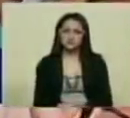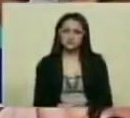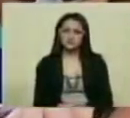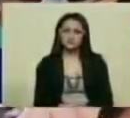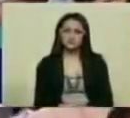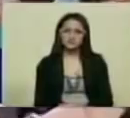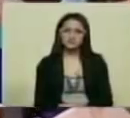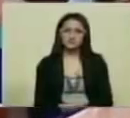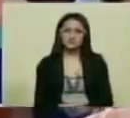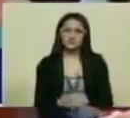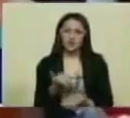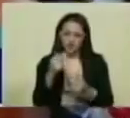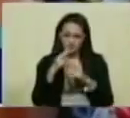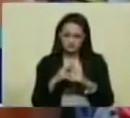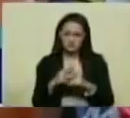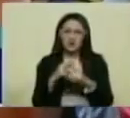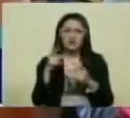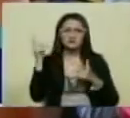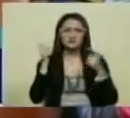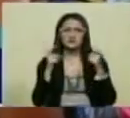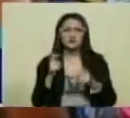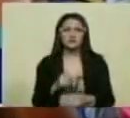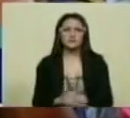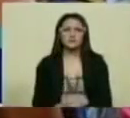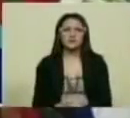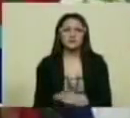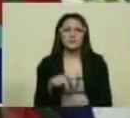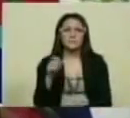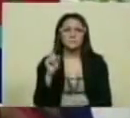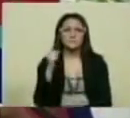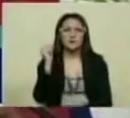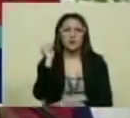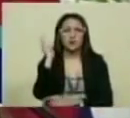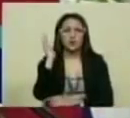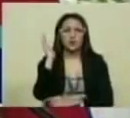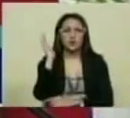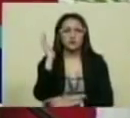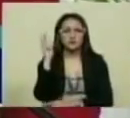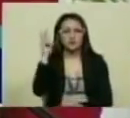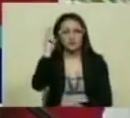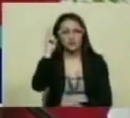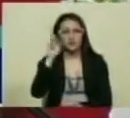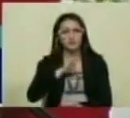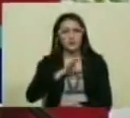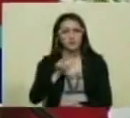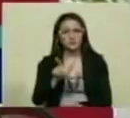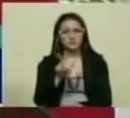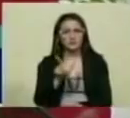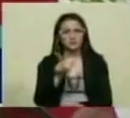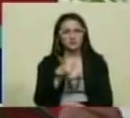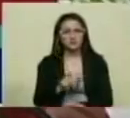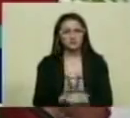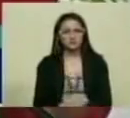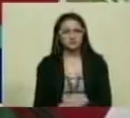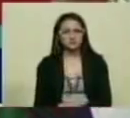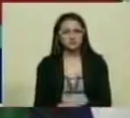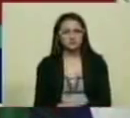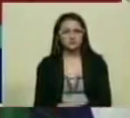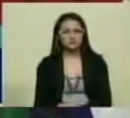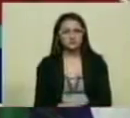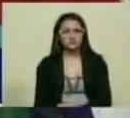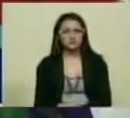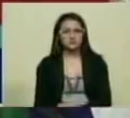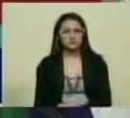Hoy rindamos tributo a Hugo Chávez, que este primer congreso indígena del Partido Socialista Unido de Venezuela sirva